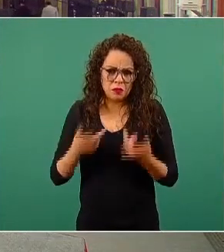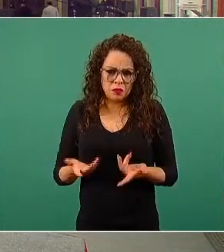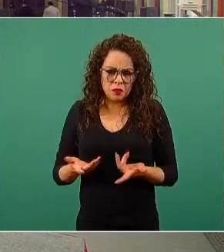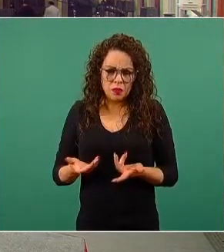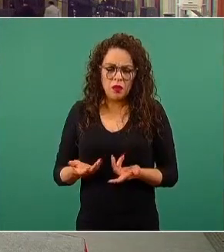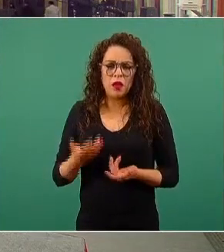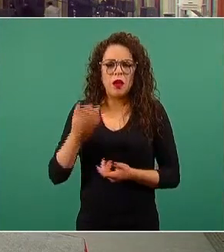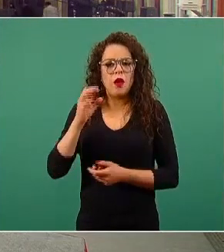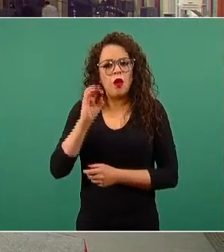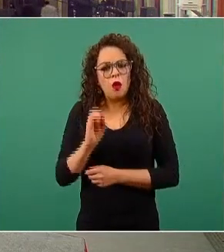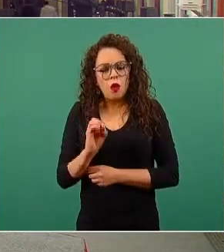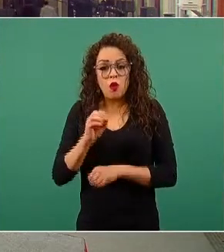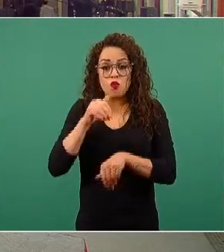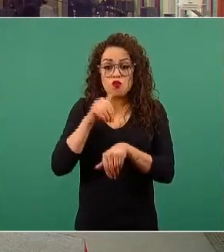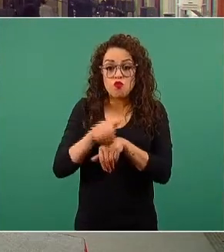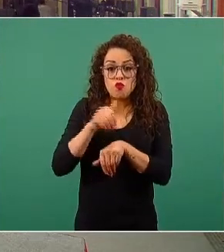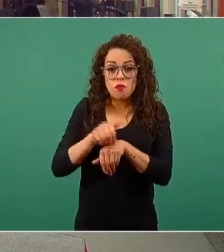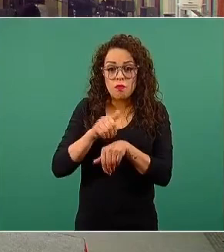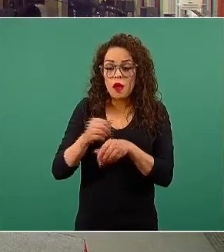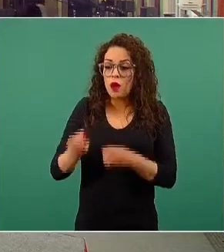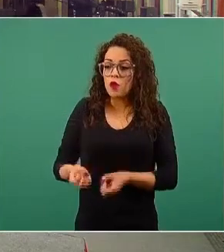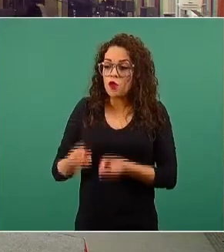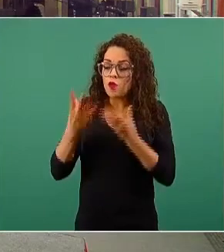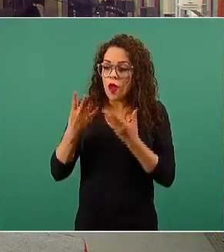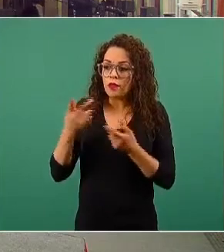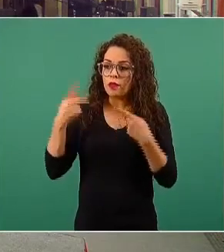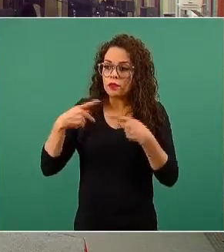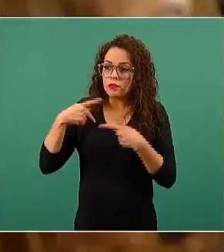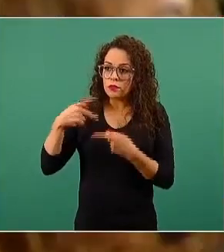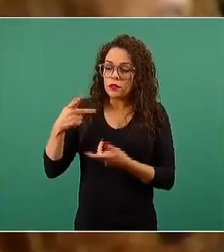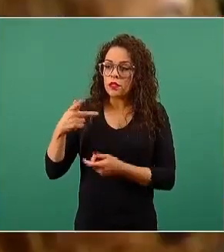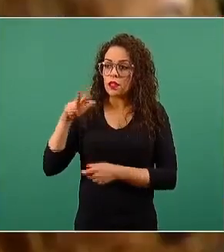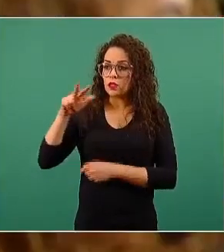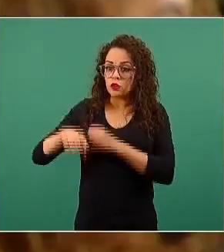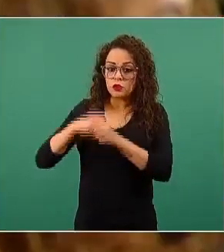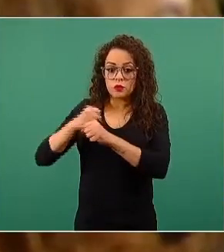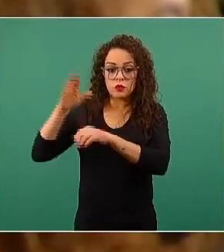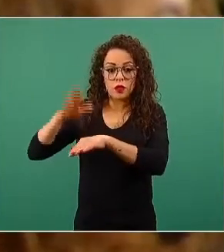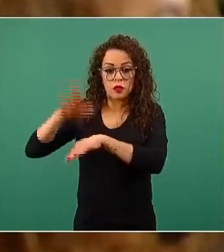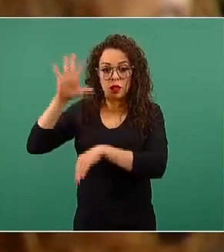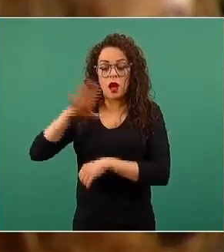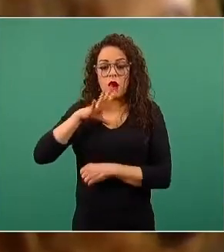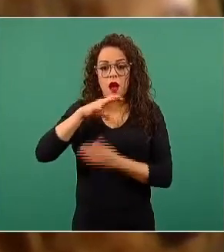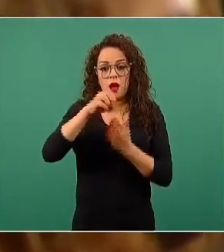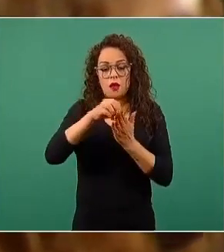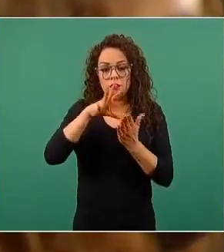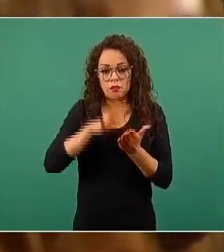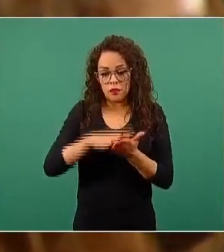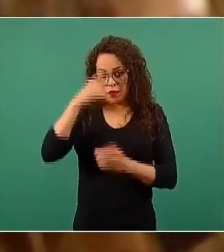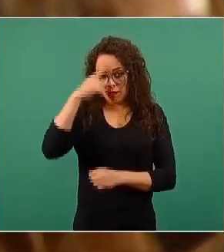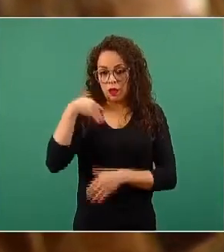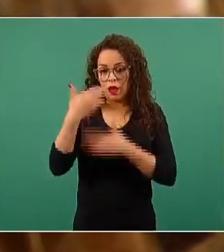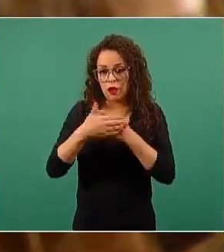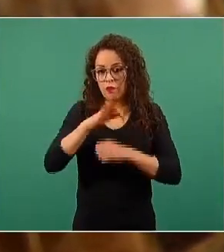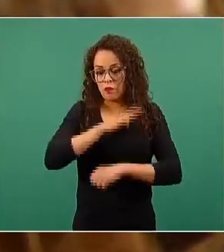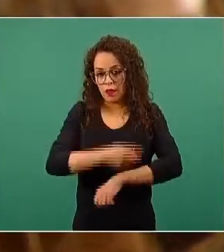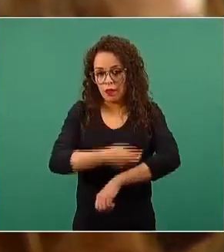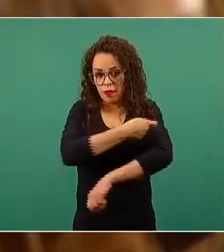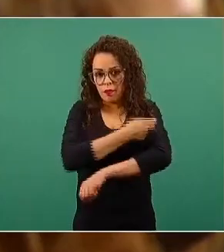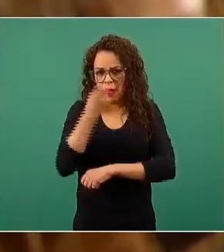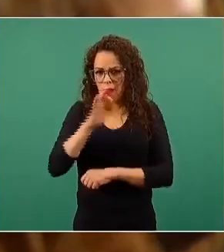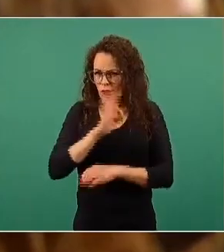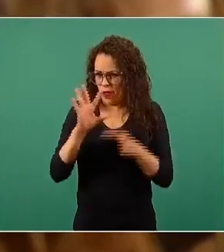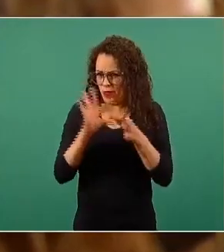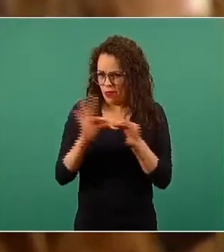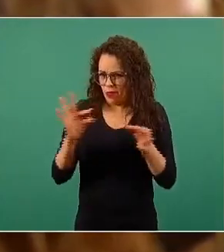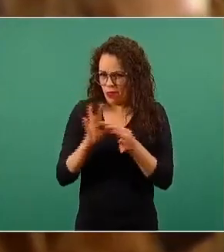qué en número, qué cantidad de adultos mayores de 18 años contemplan vacunar? Si nos puede hacer aclaración y